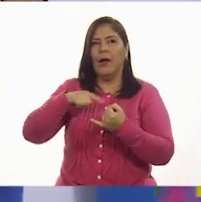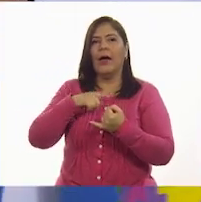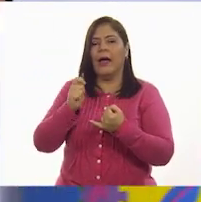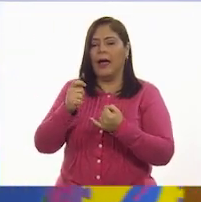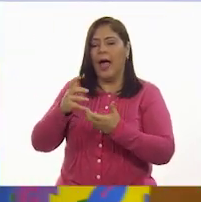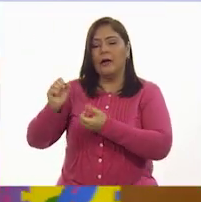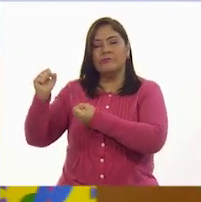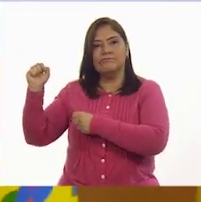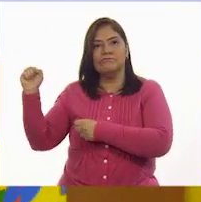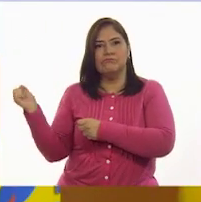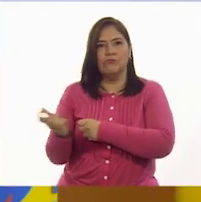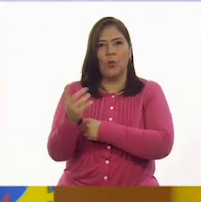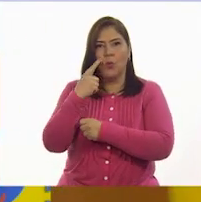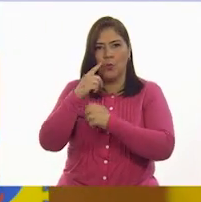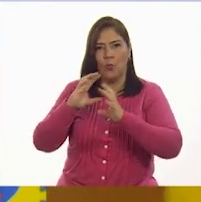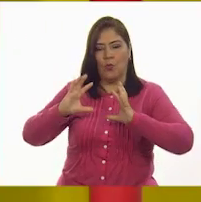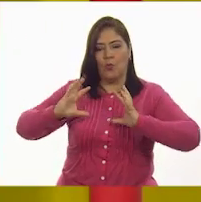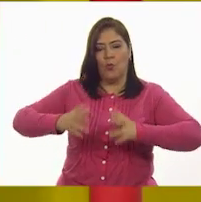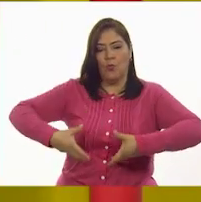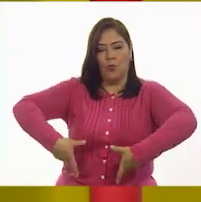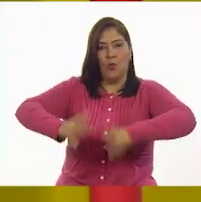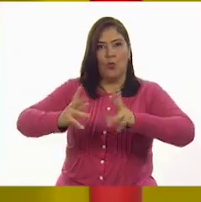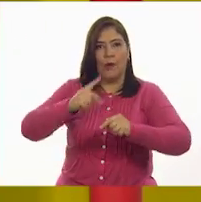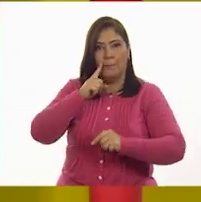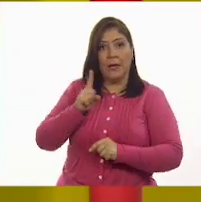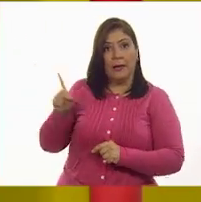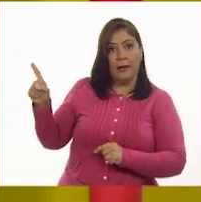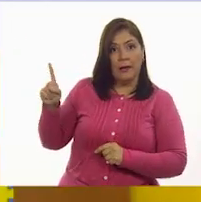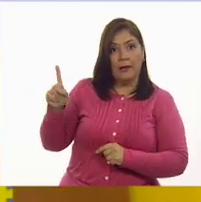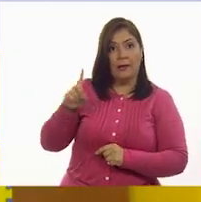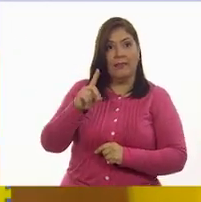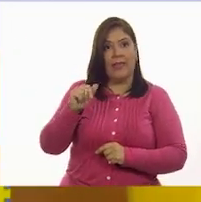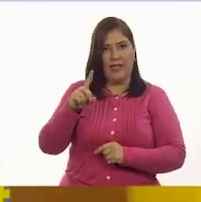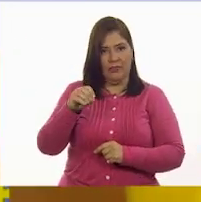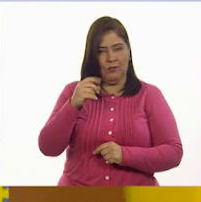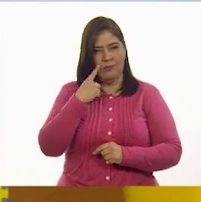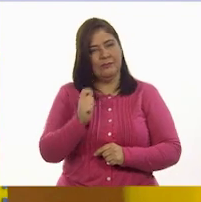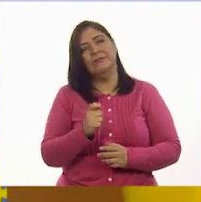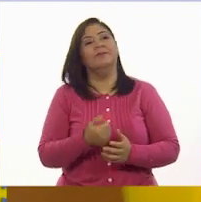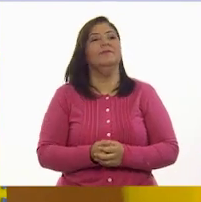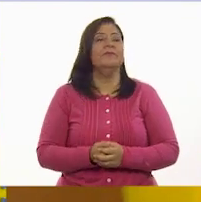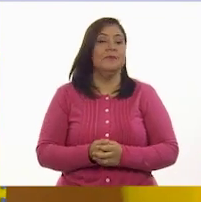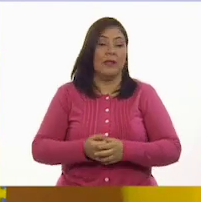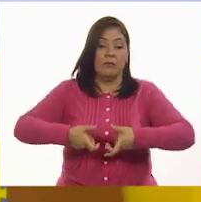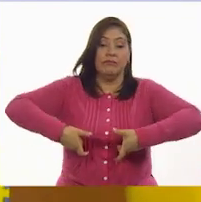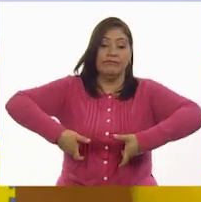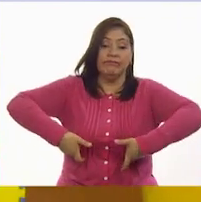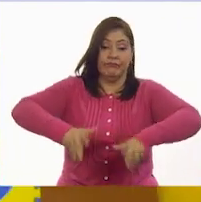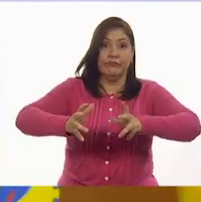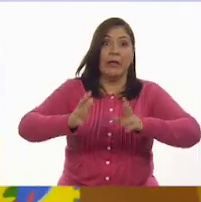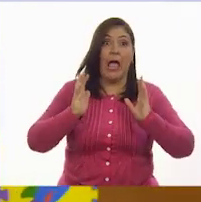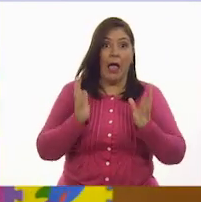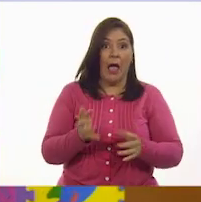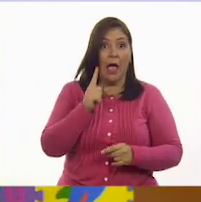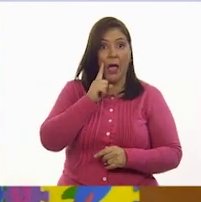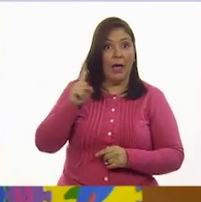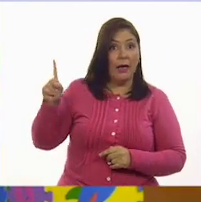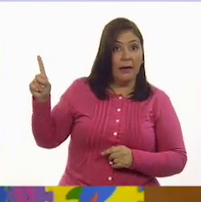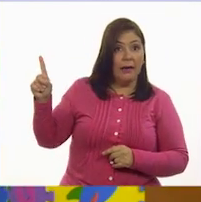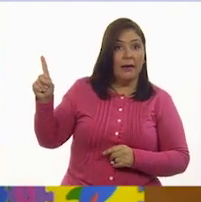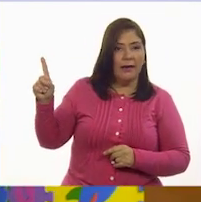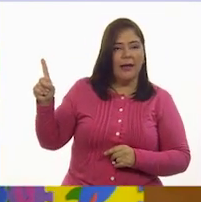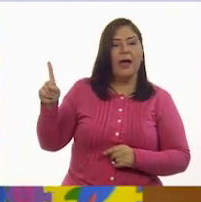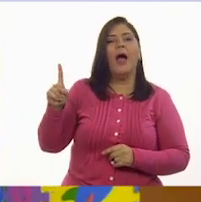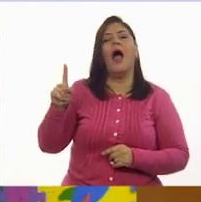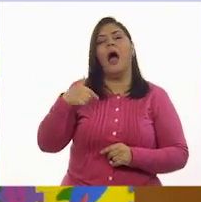dado. Ya, con razón estaba ese dado aquí. Vamos a lanzarlo por turnos. Una vez que lances tu dado, vas a seleccionar una